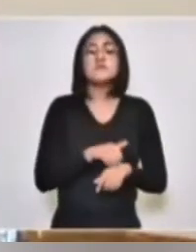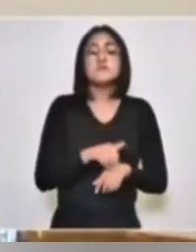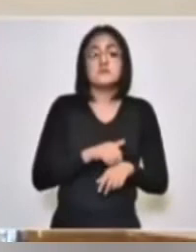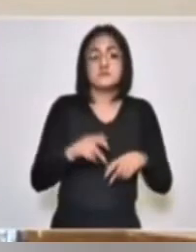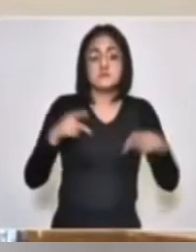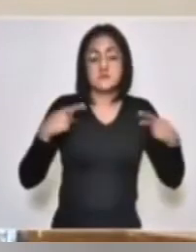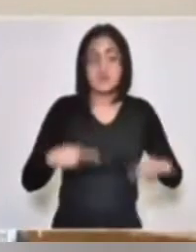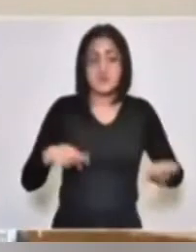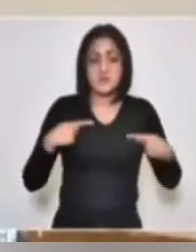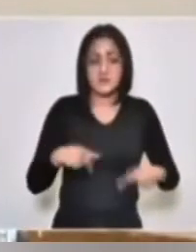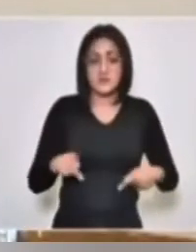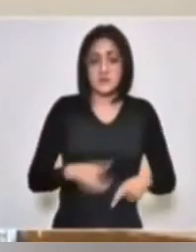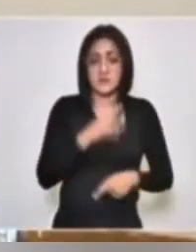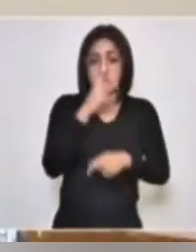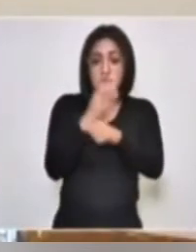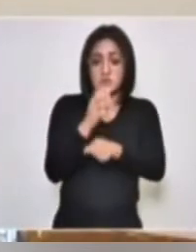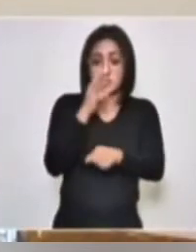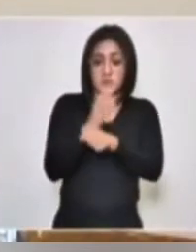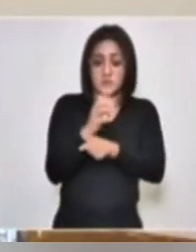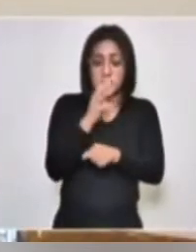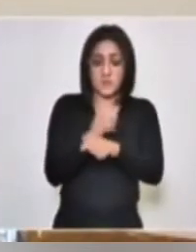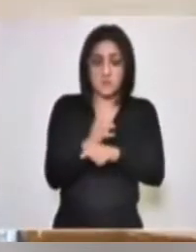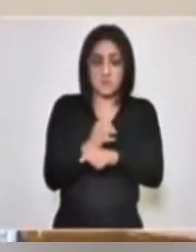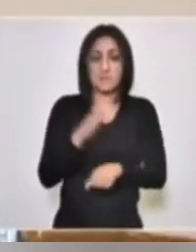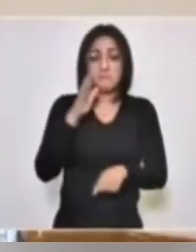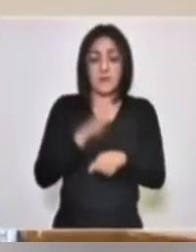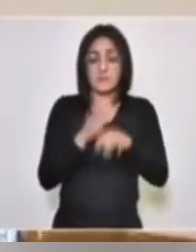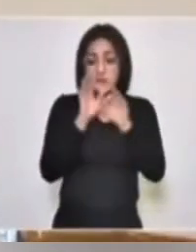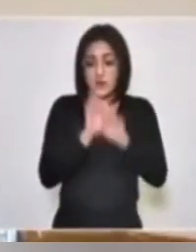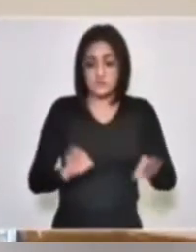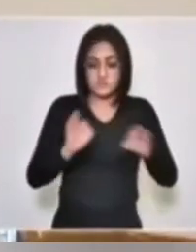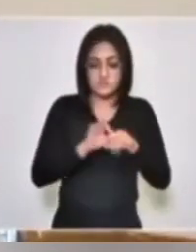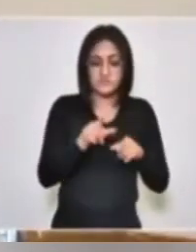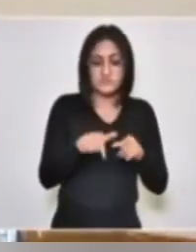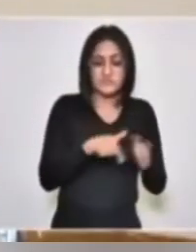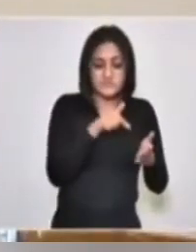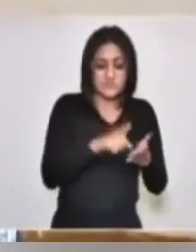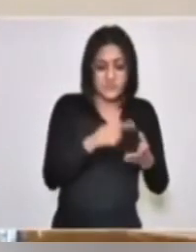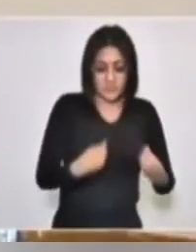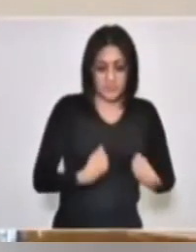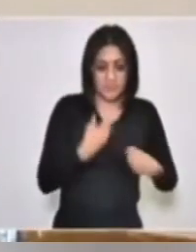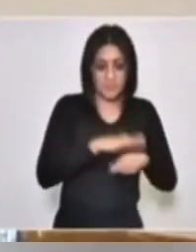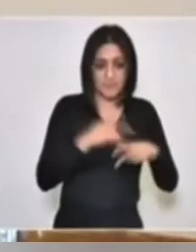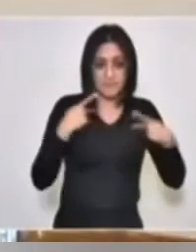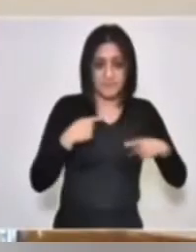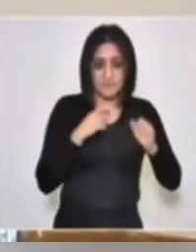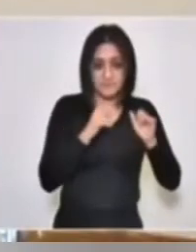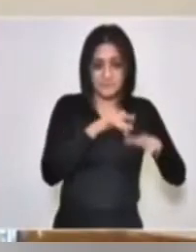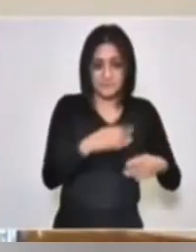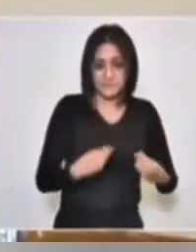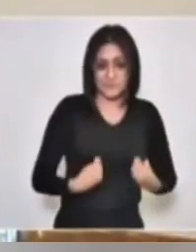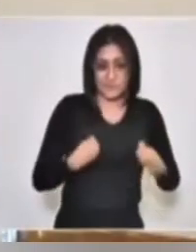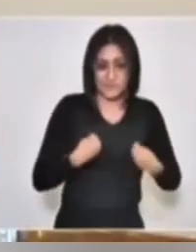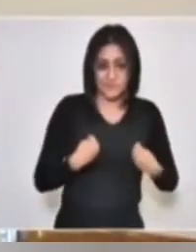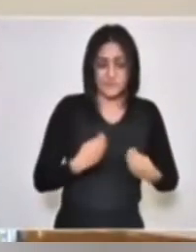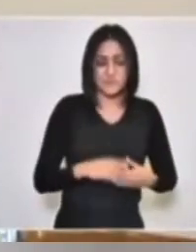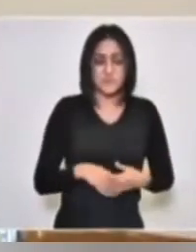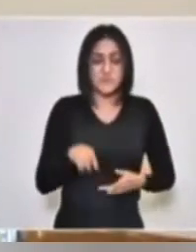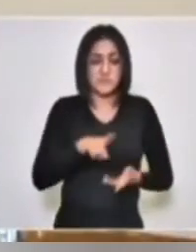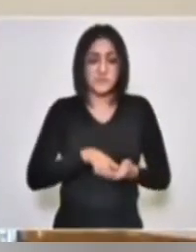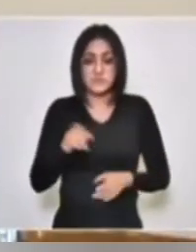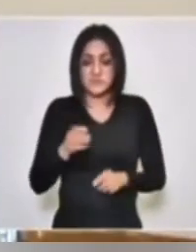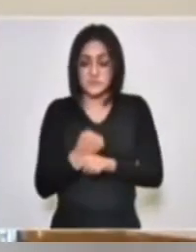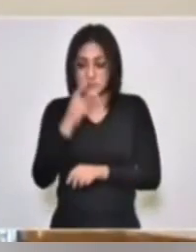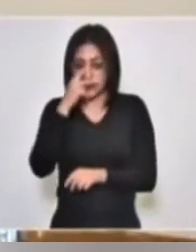habitantes, es la cuarta zona más importante. Entiendo que la primera es la de Estado de